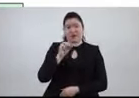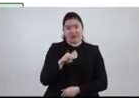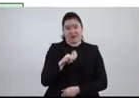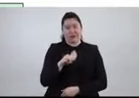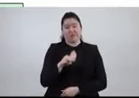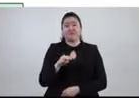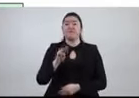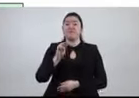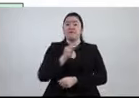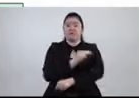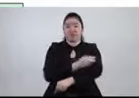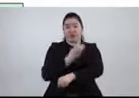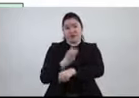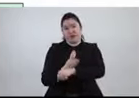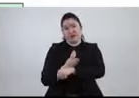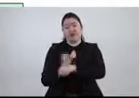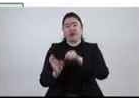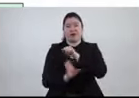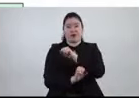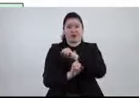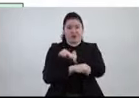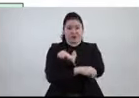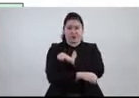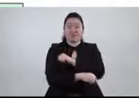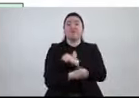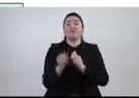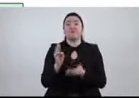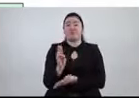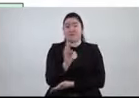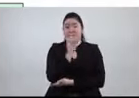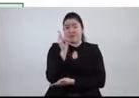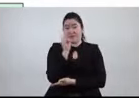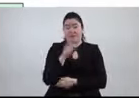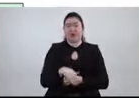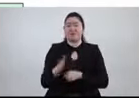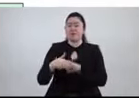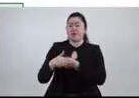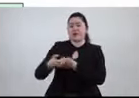en Magdalena Contreras, en Coajimalpa y Milpa Alta. Y la siguiente semana